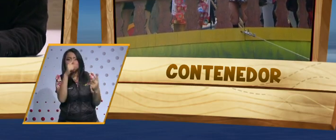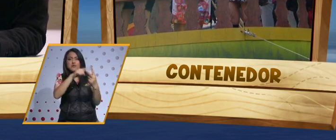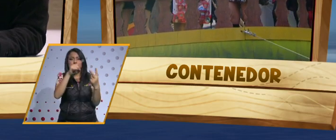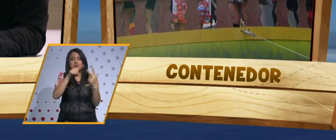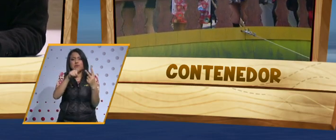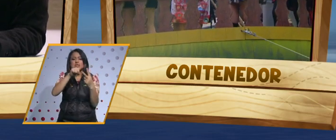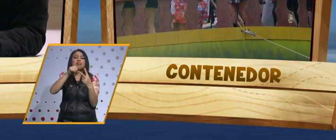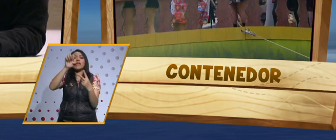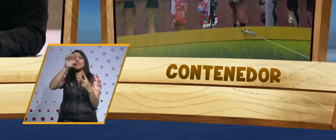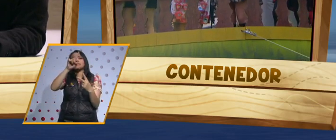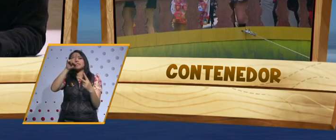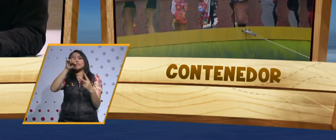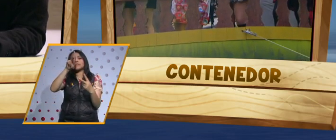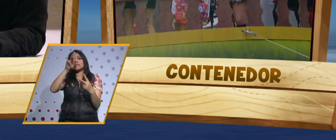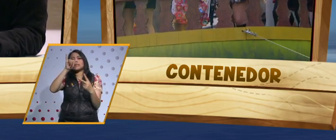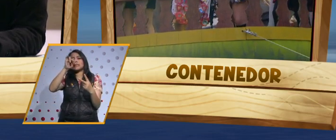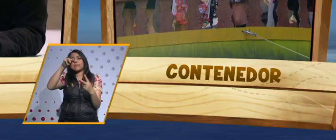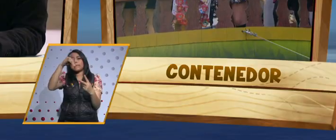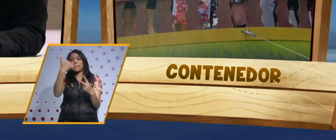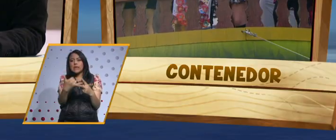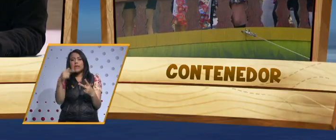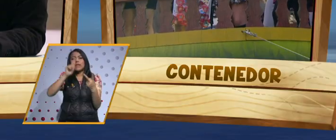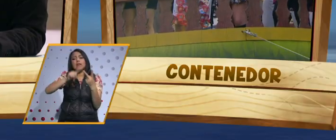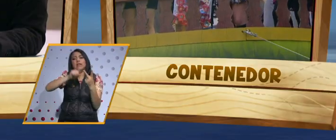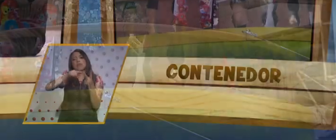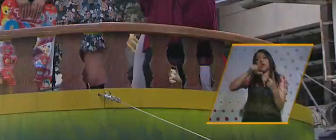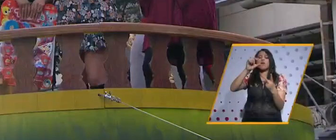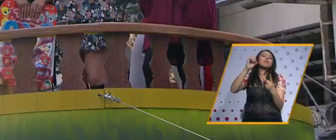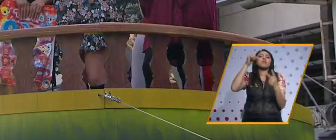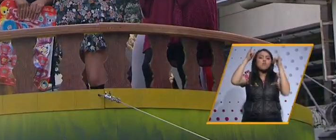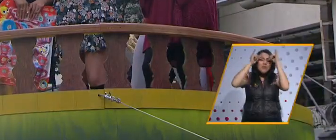come. Pues haremos suficiente mole.